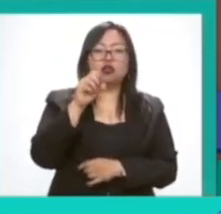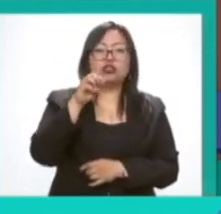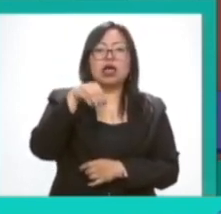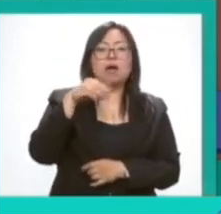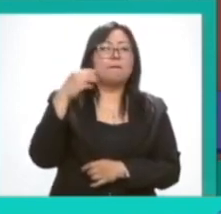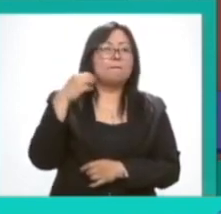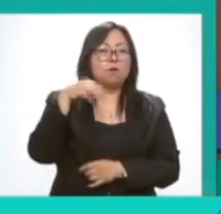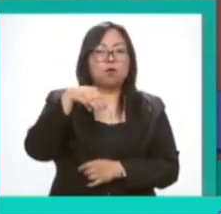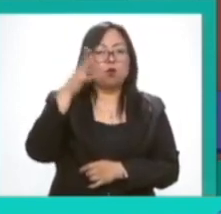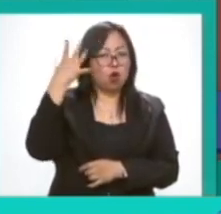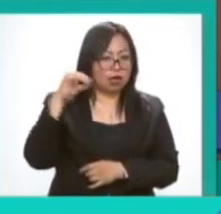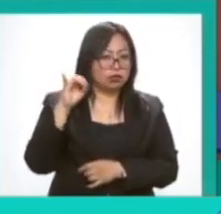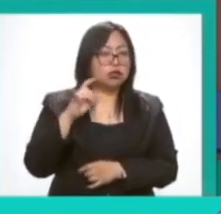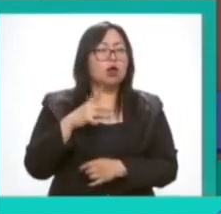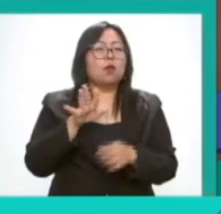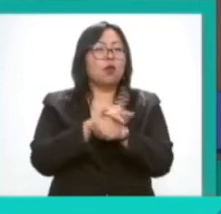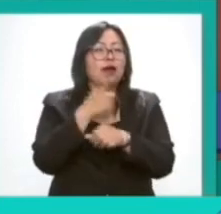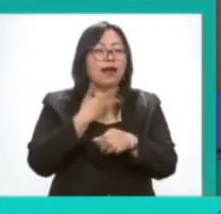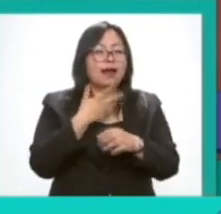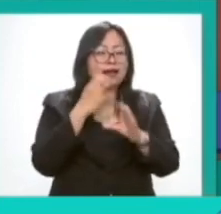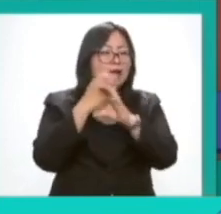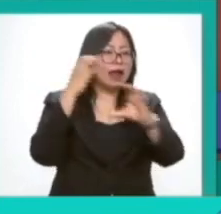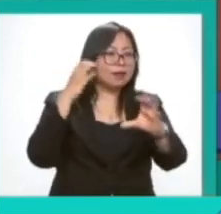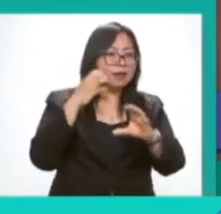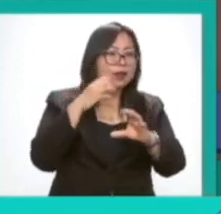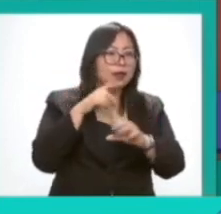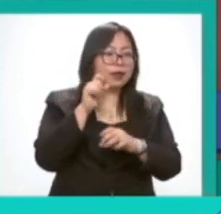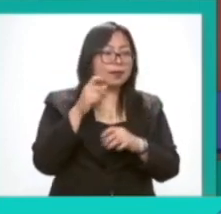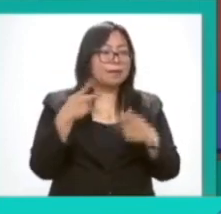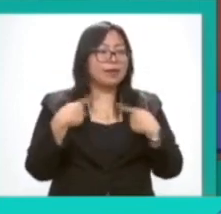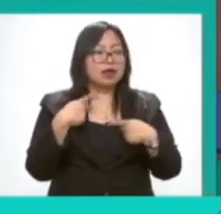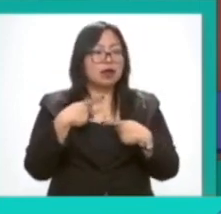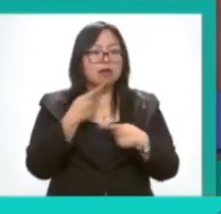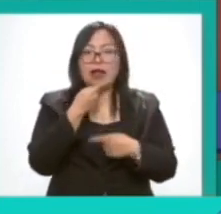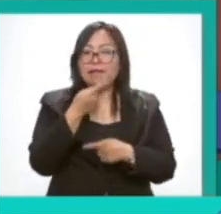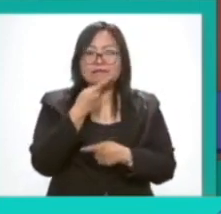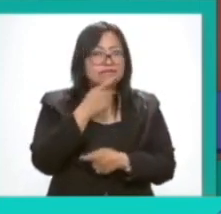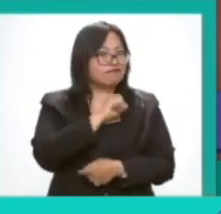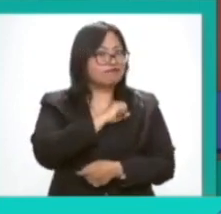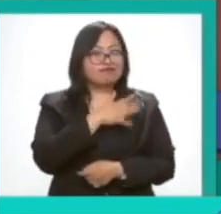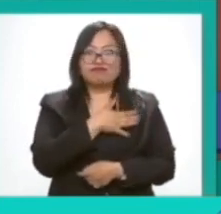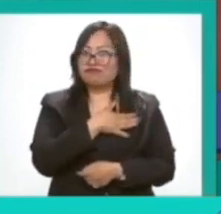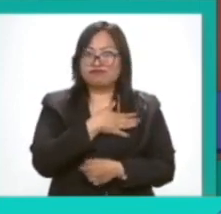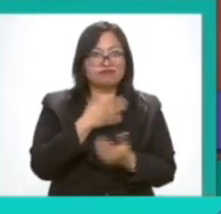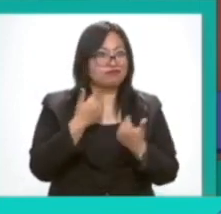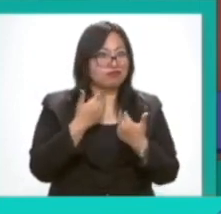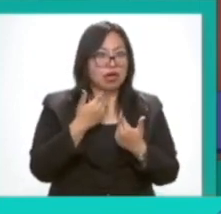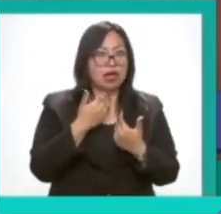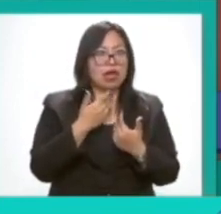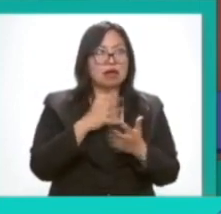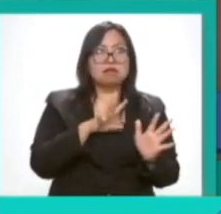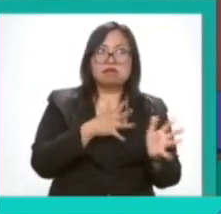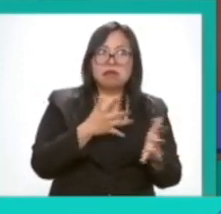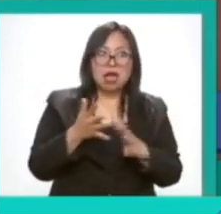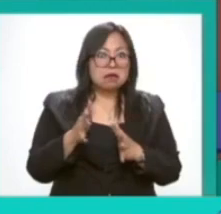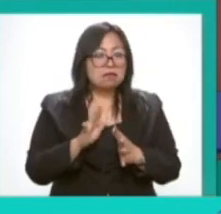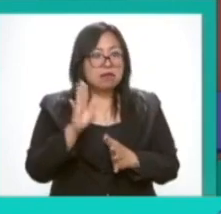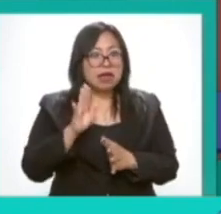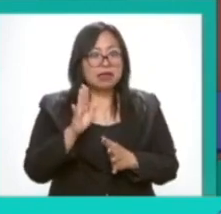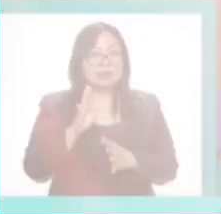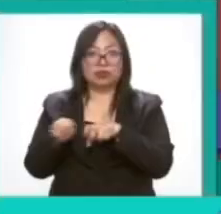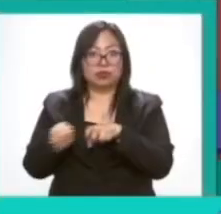un donde viajaban aproximadamente 20 jóvenes que no hablaban español presumiblemente de nacionalidad